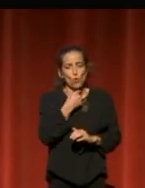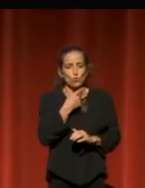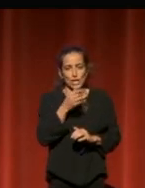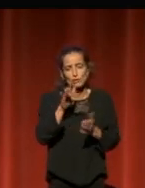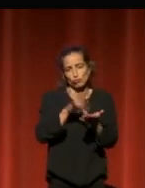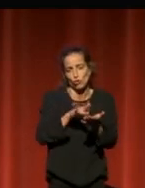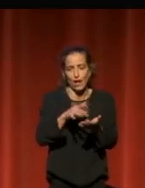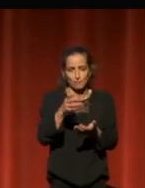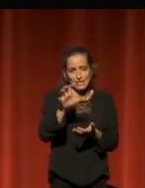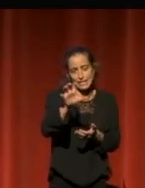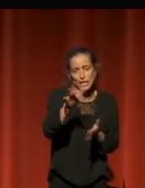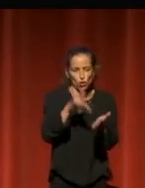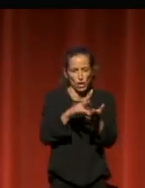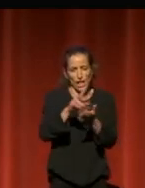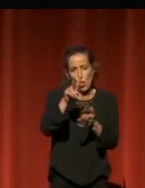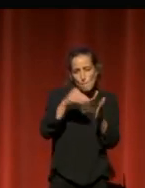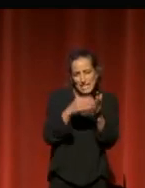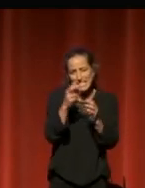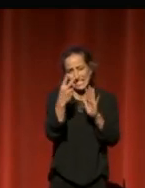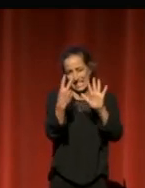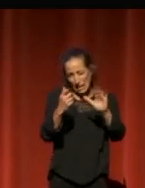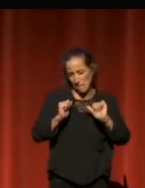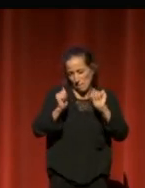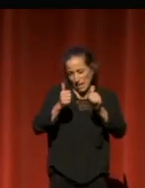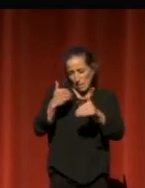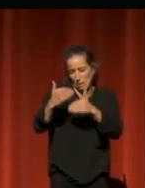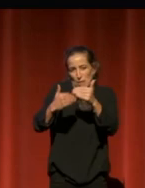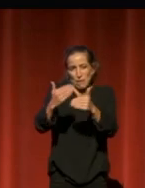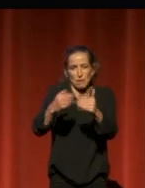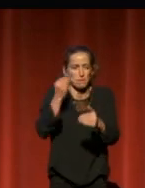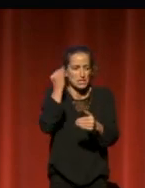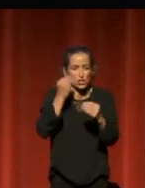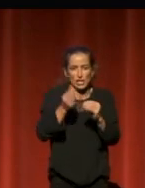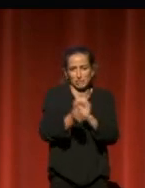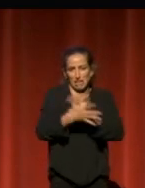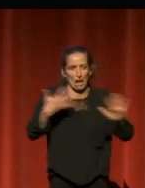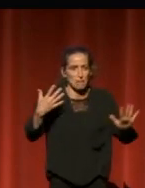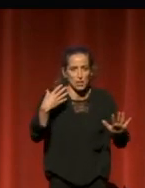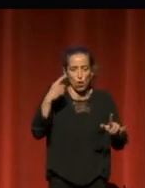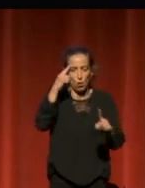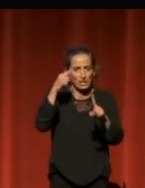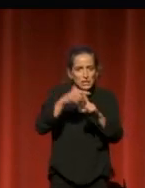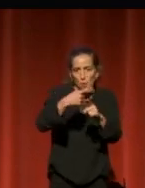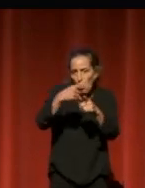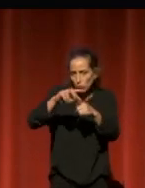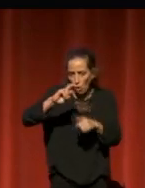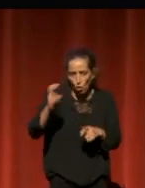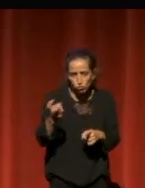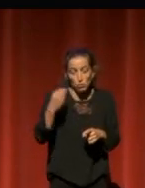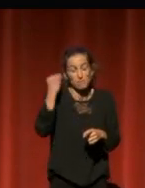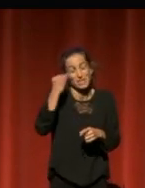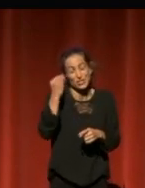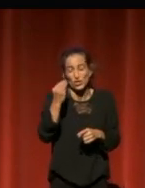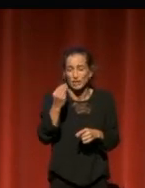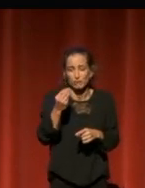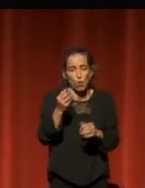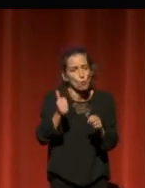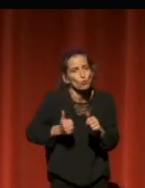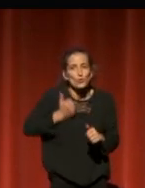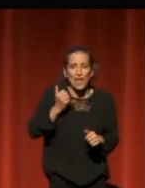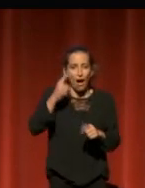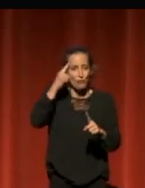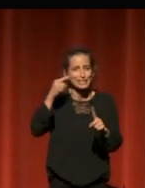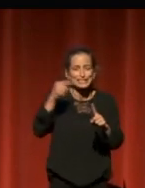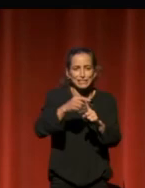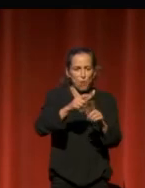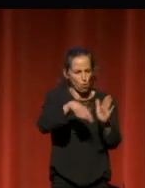en el 2007, me parece que se hizo de pis y corriendo y con otros objetivos que no eran las bibliotecas. Creo que se perdió una oportunidad muy grande de hacer una buena